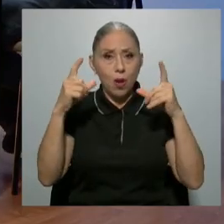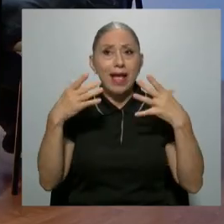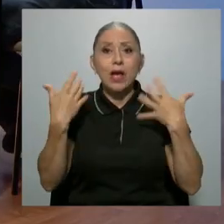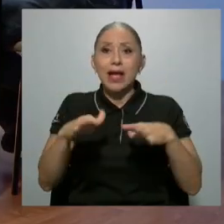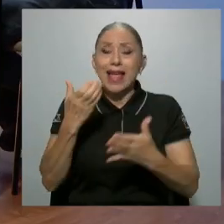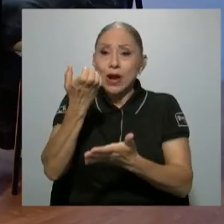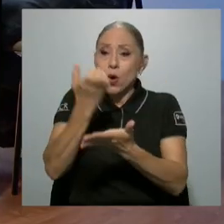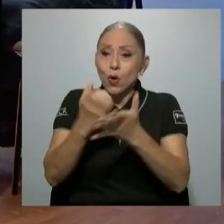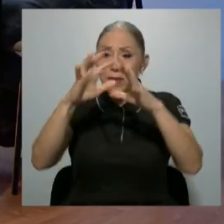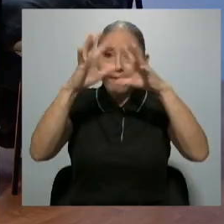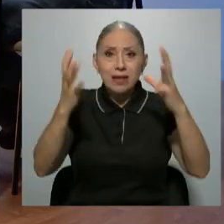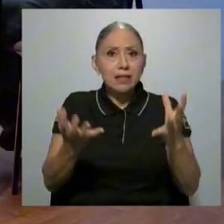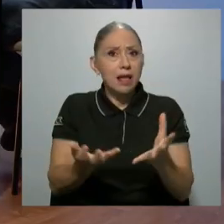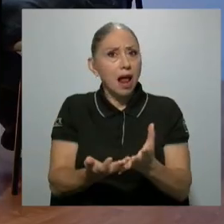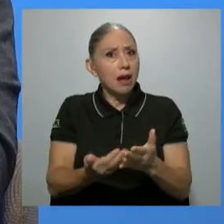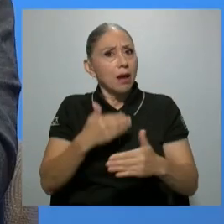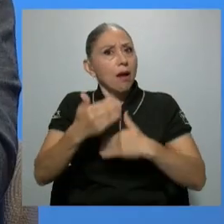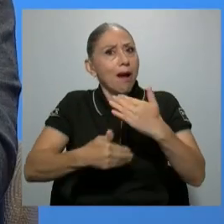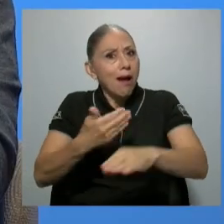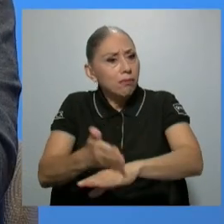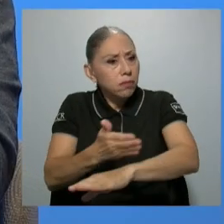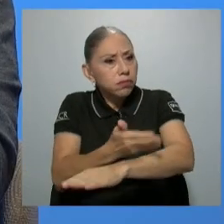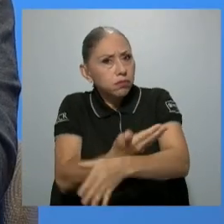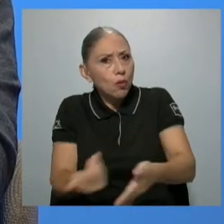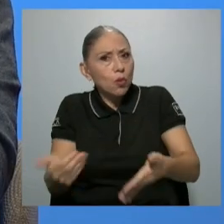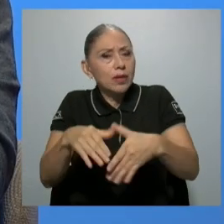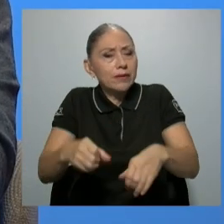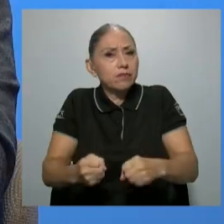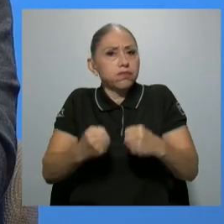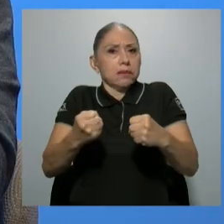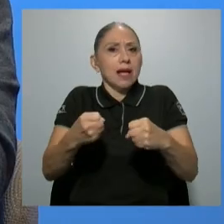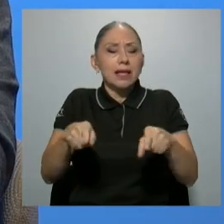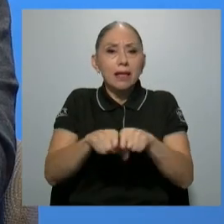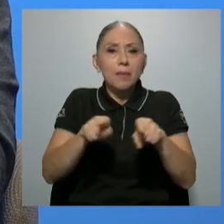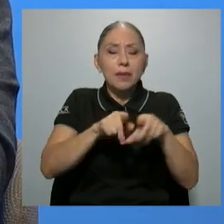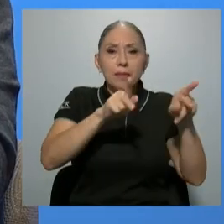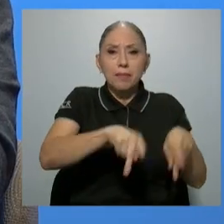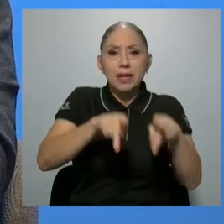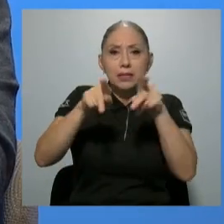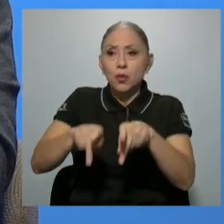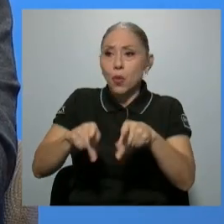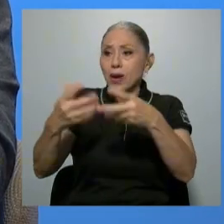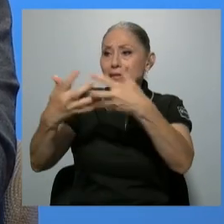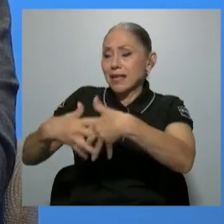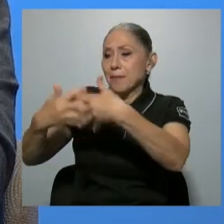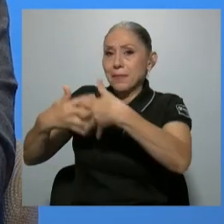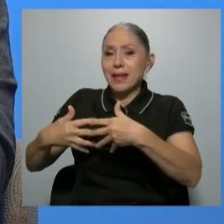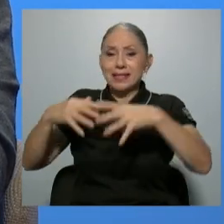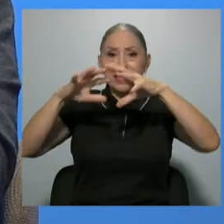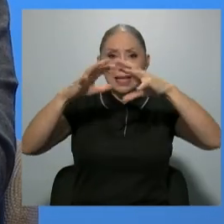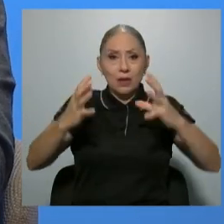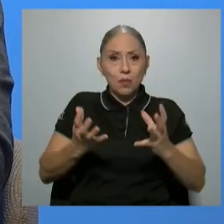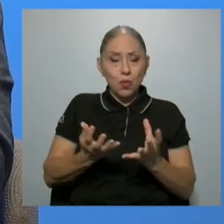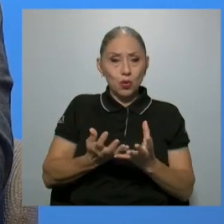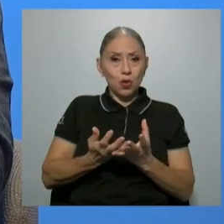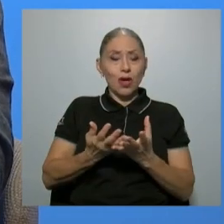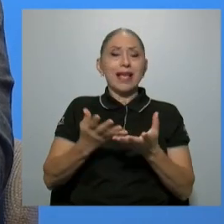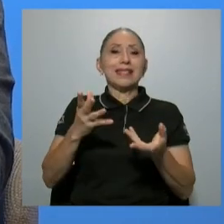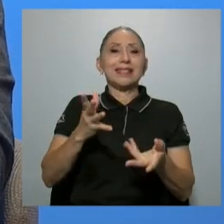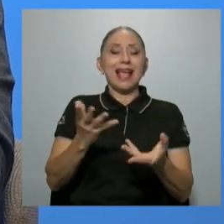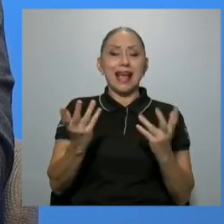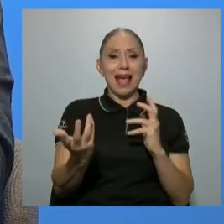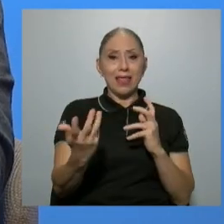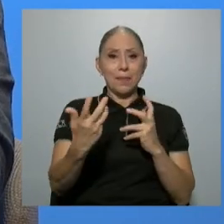economía global y sobre todo la velocidad con la que las personas y las empresas en el mundo se han adaptado a otro shock importante, que es el shock